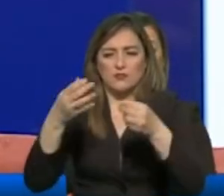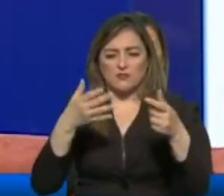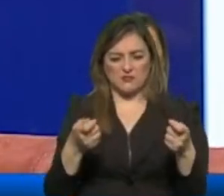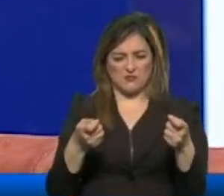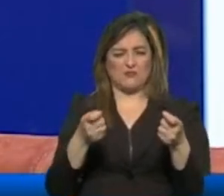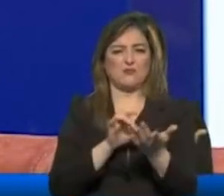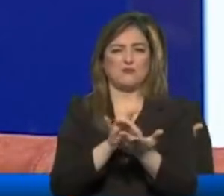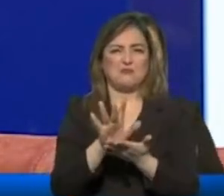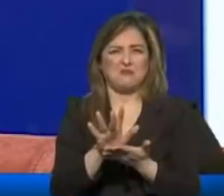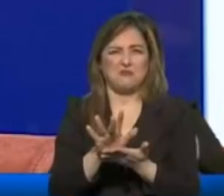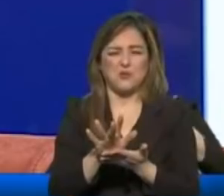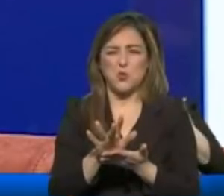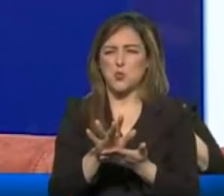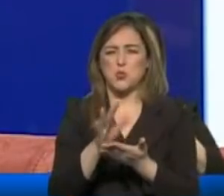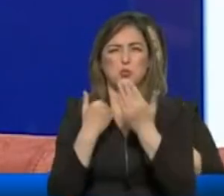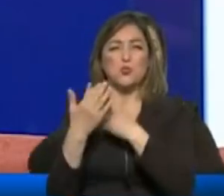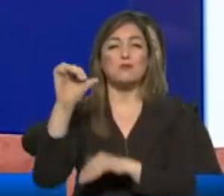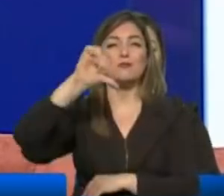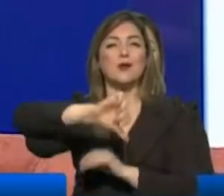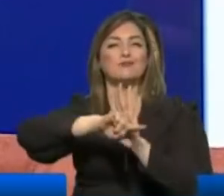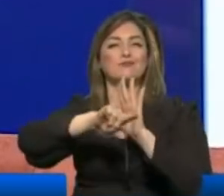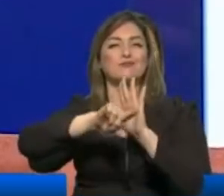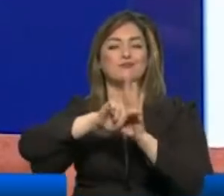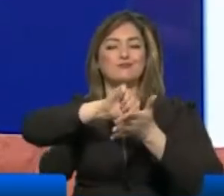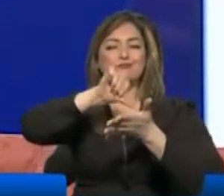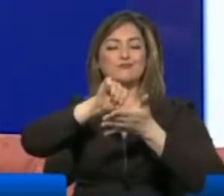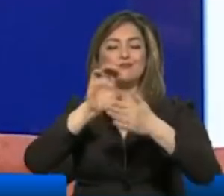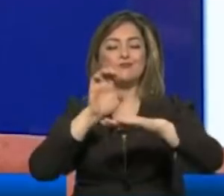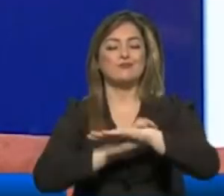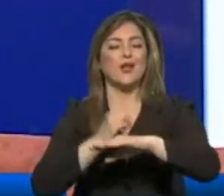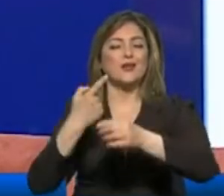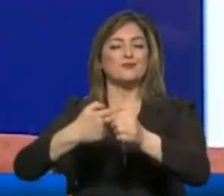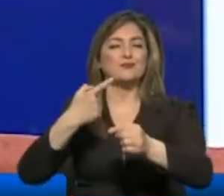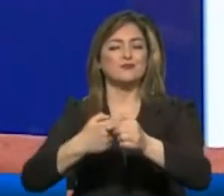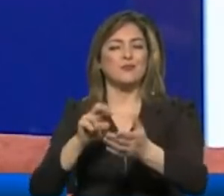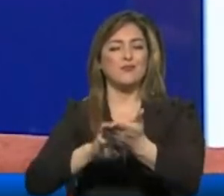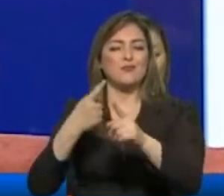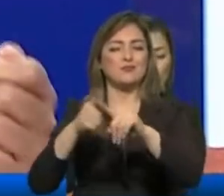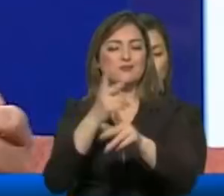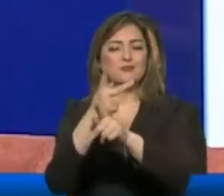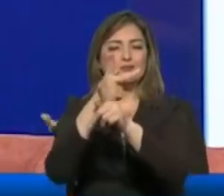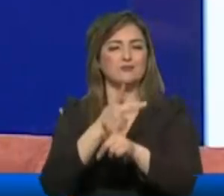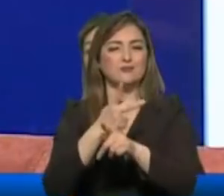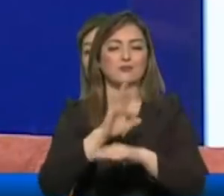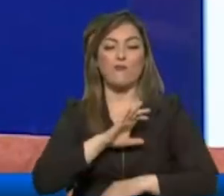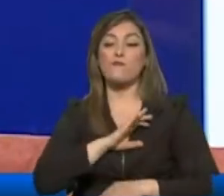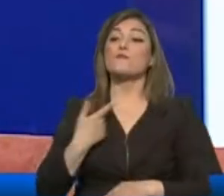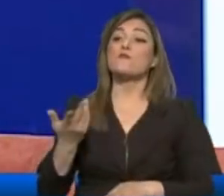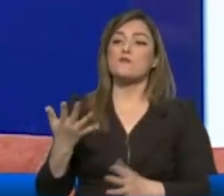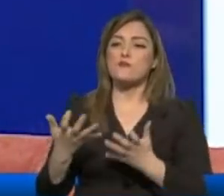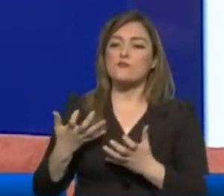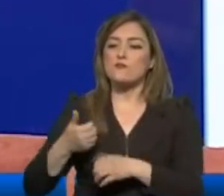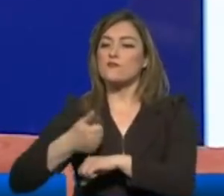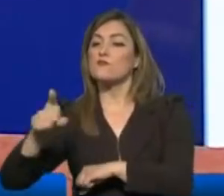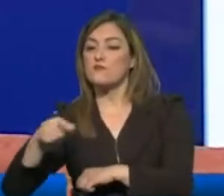la remoción, mal precedente para la ciudad del país, que se reúnan varios concejales, se repartan el municipio, vean quién